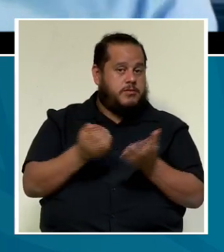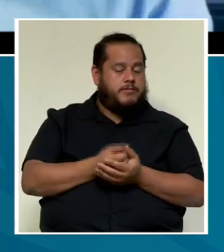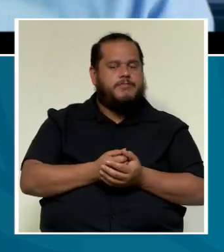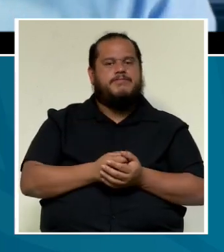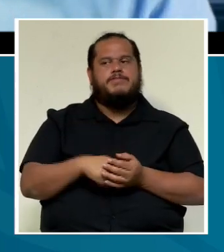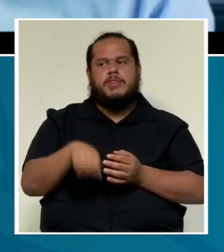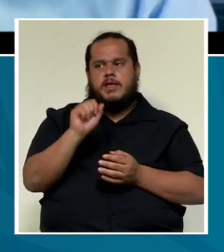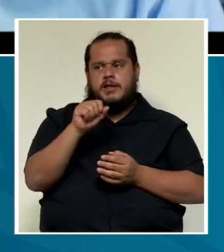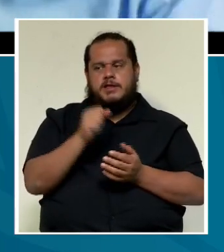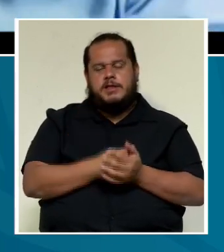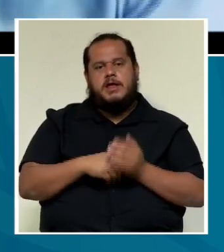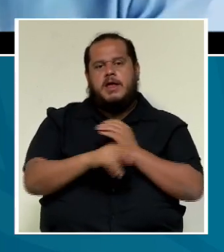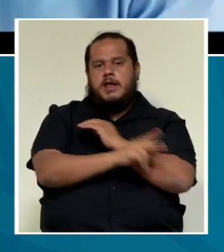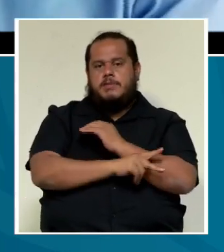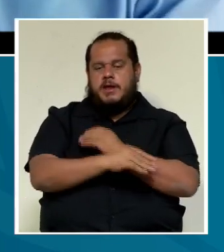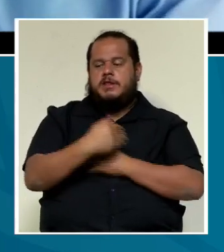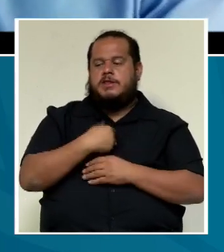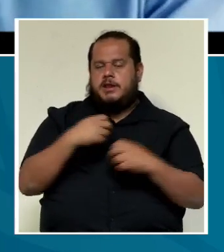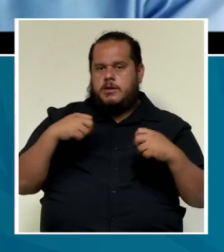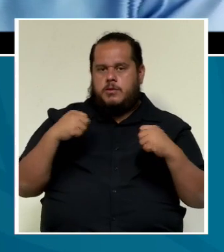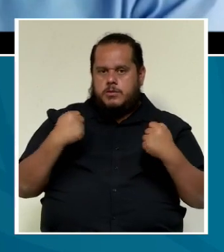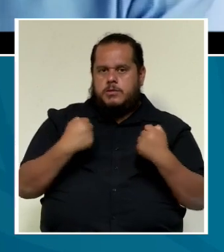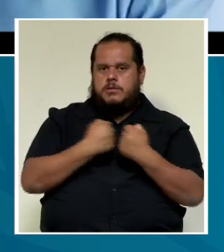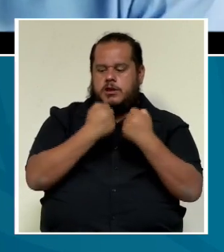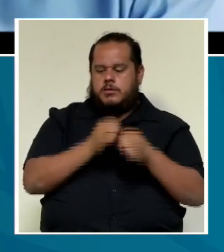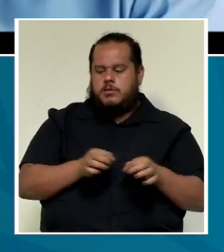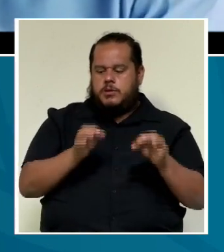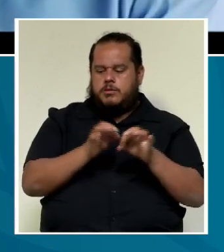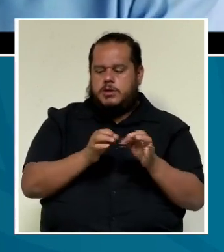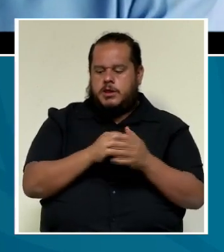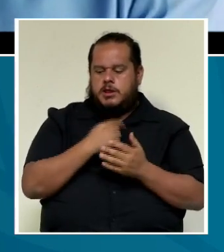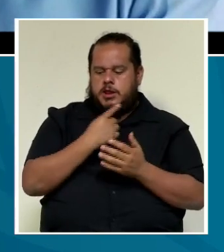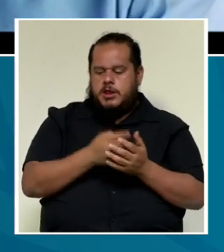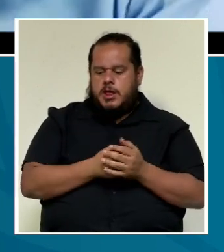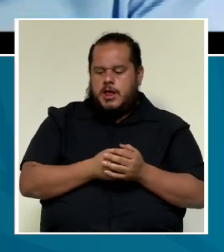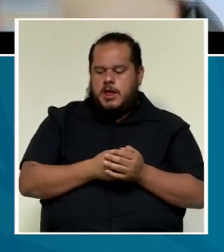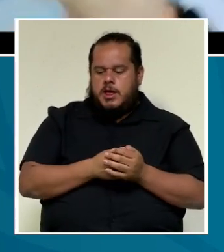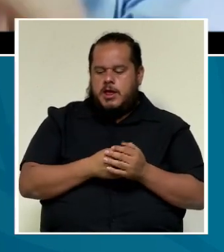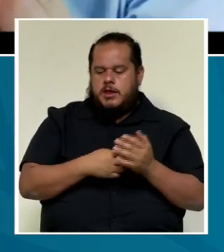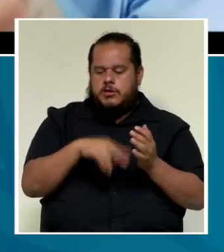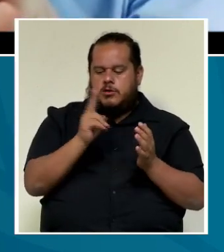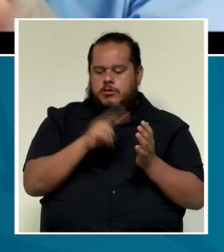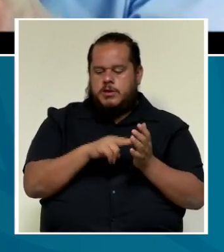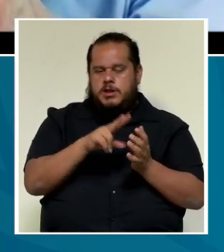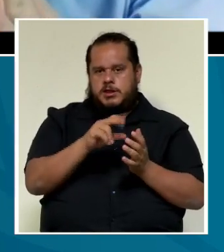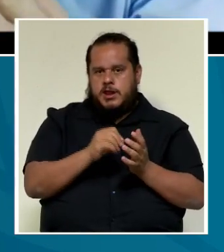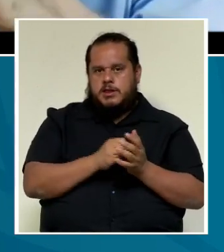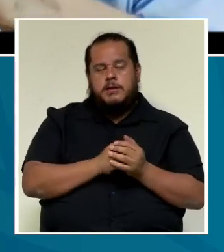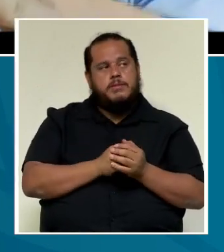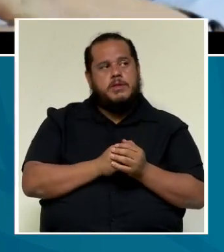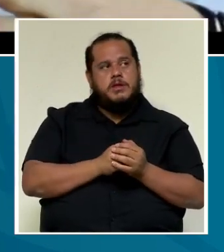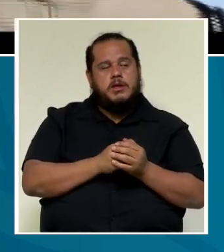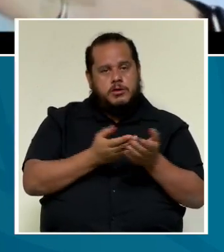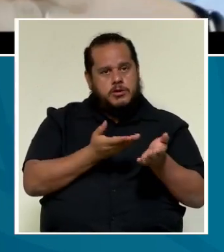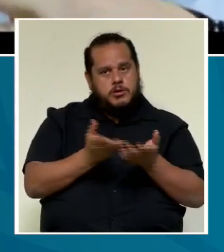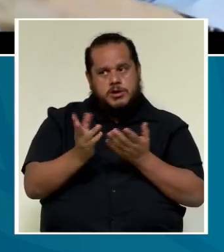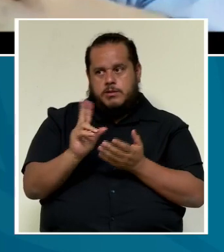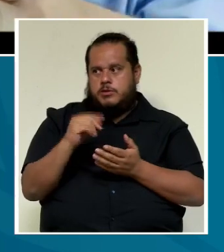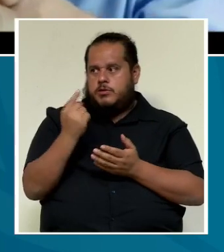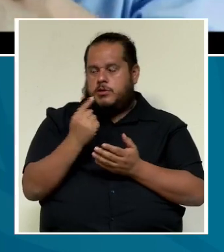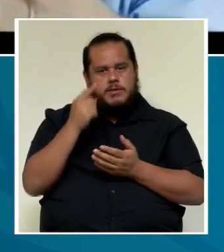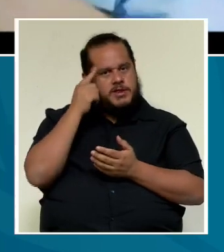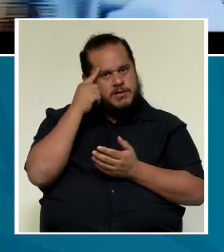Sí, el país tiene un reto muy importante, ¿verdad? De aquí al 2030 y al 2050, en donde nos lleva no solamente a